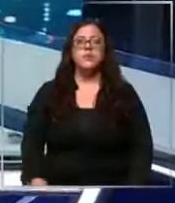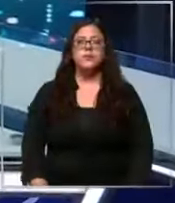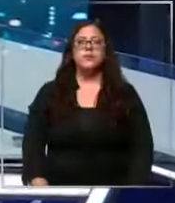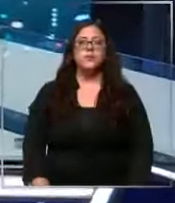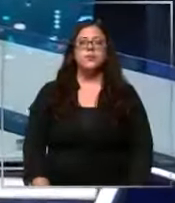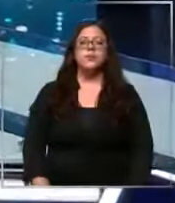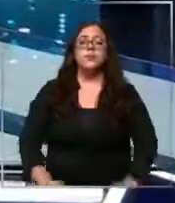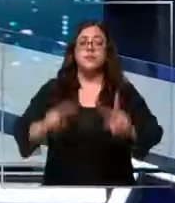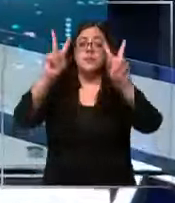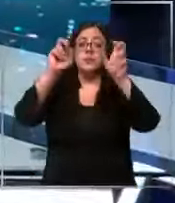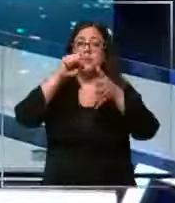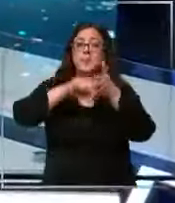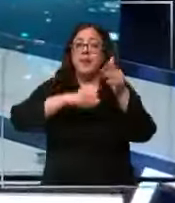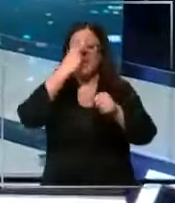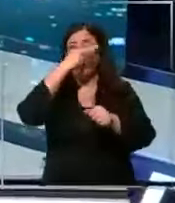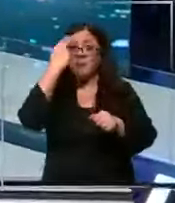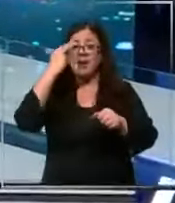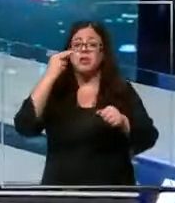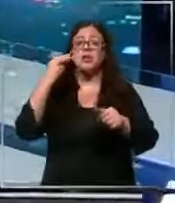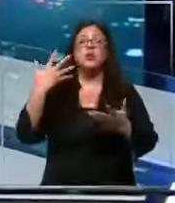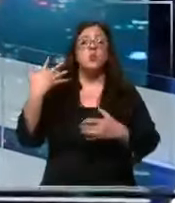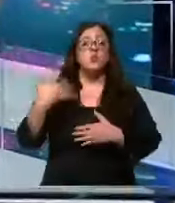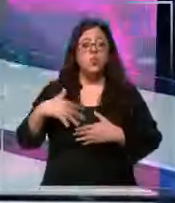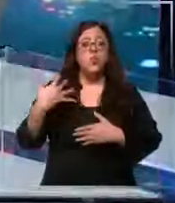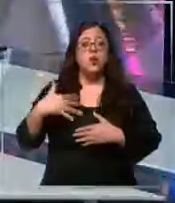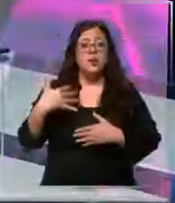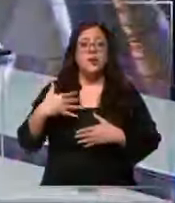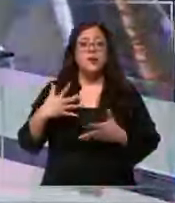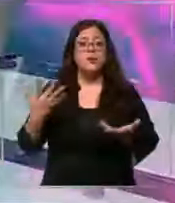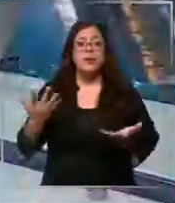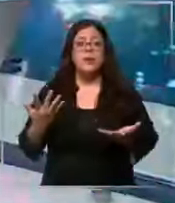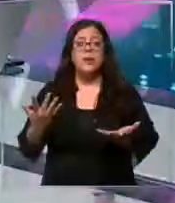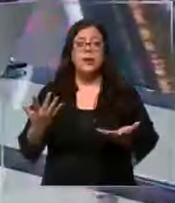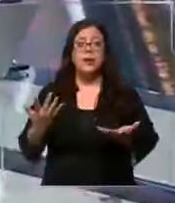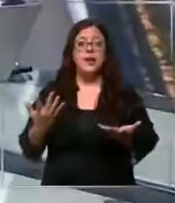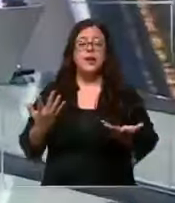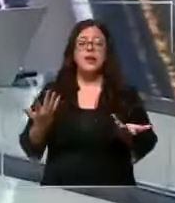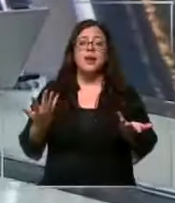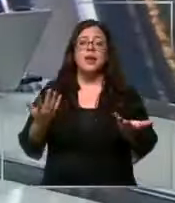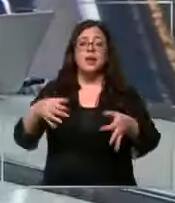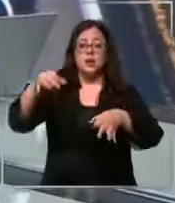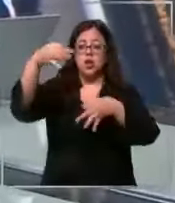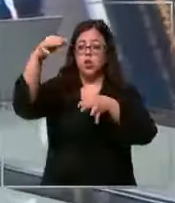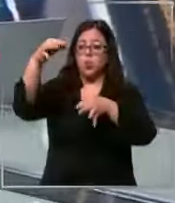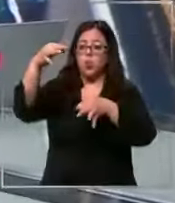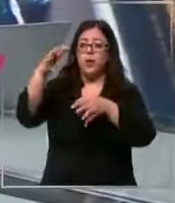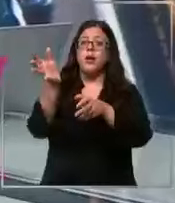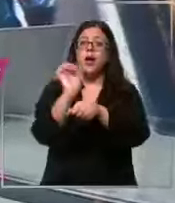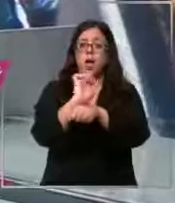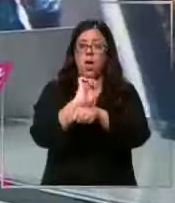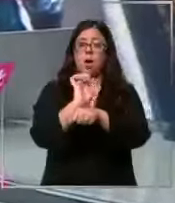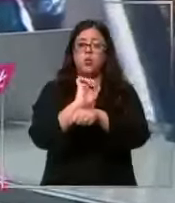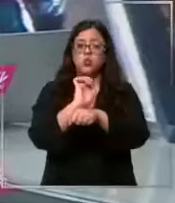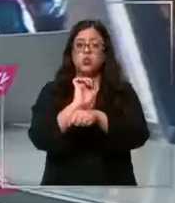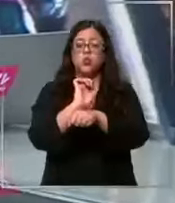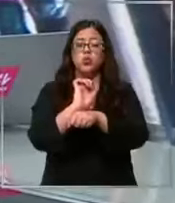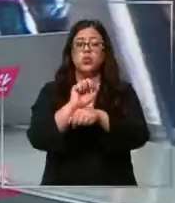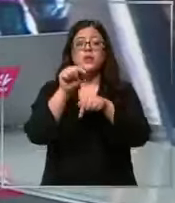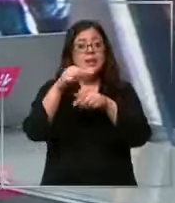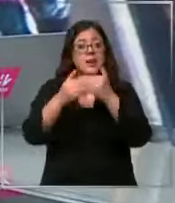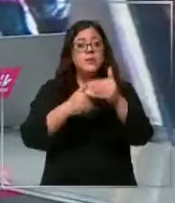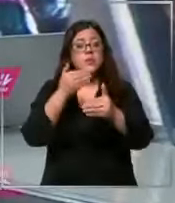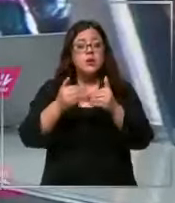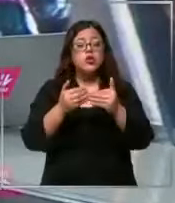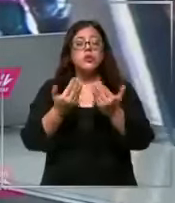Bueno, hablando de marzo, uno de los temas ineludibles en el mes que viene es la renovación de los documentos del vehículo. Y para ese proceso, como sabemos,